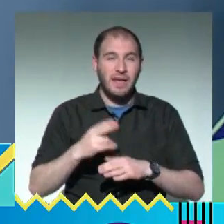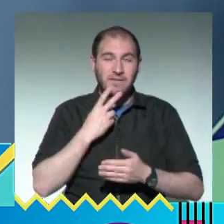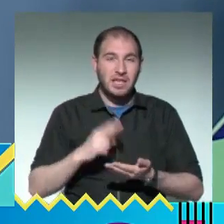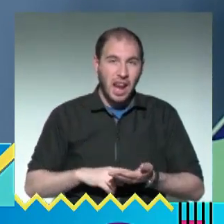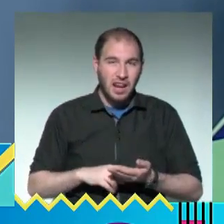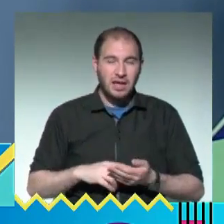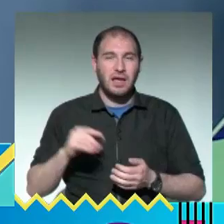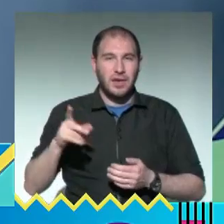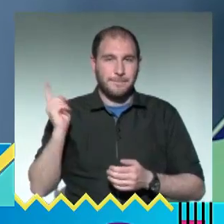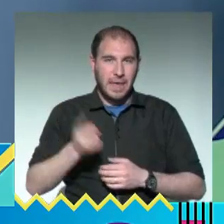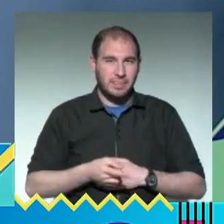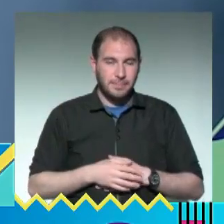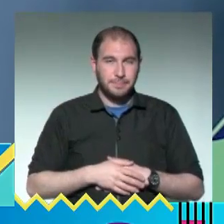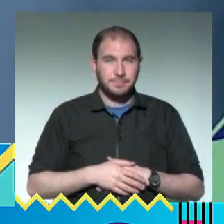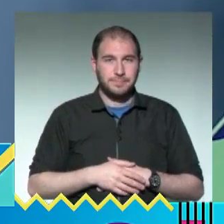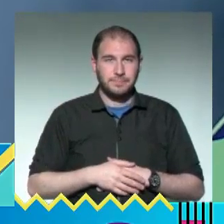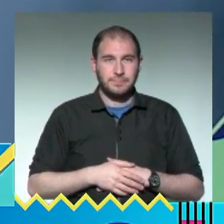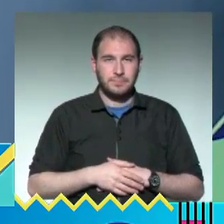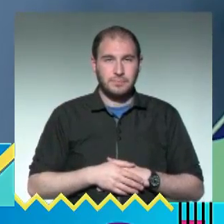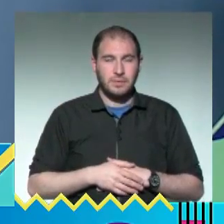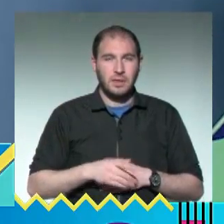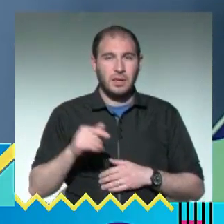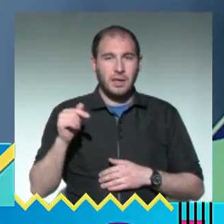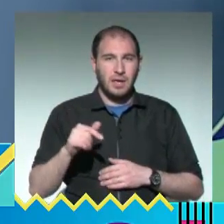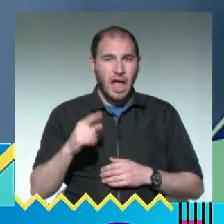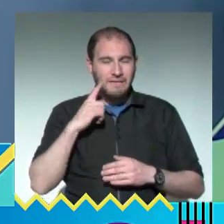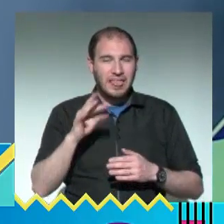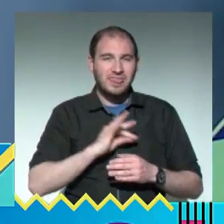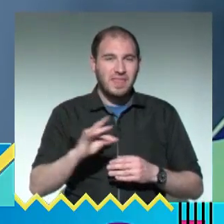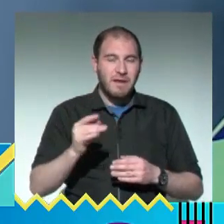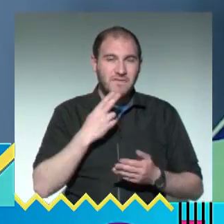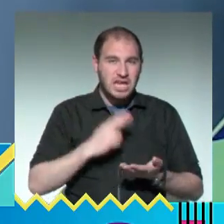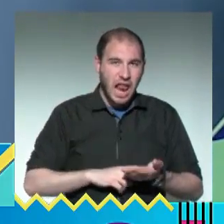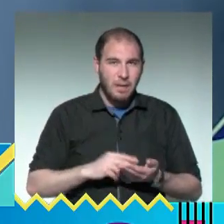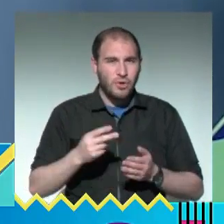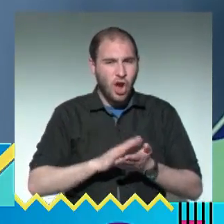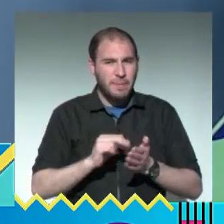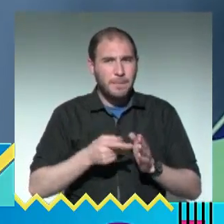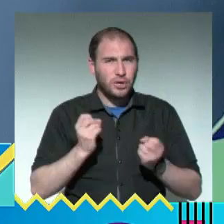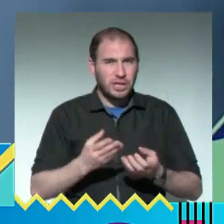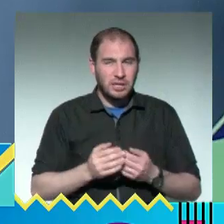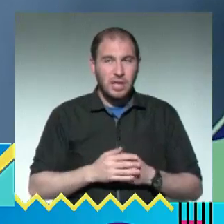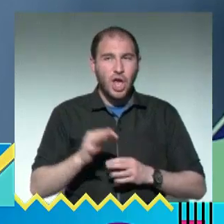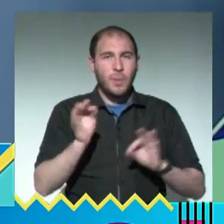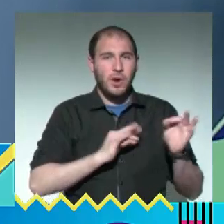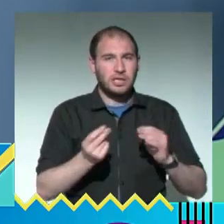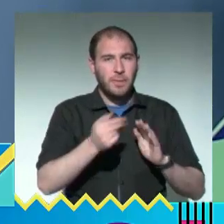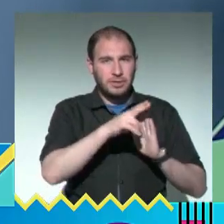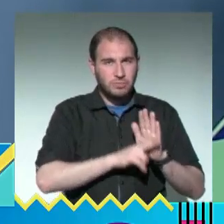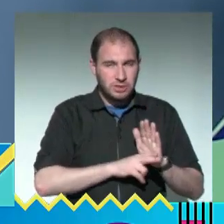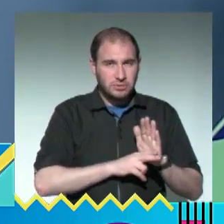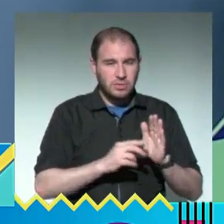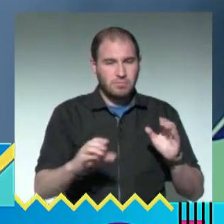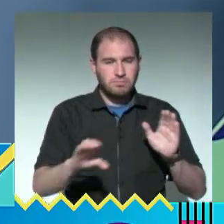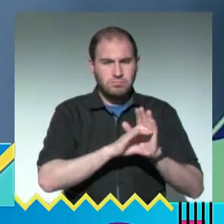es lo que establecen. Es un poco ver, bueno, ¿es el déficit fiscal la salida a este problema? Porque leyendo el proyecto del presupuesto hay